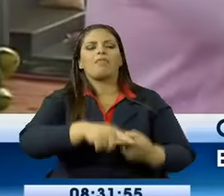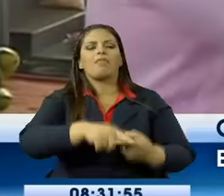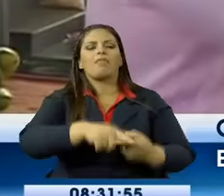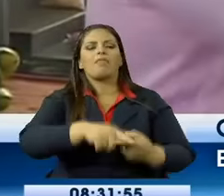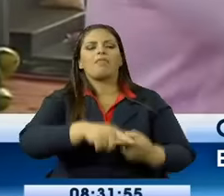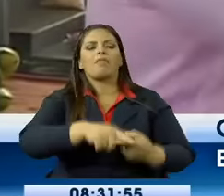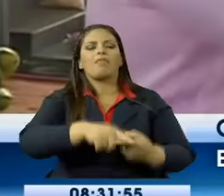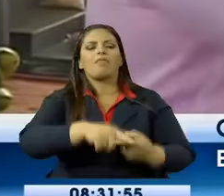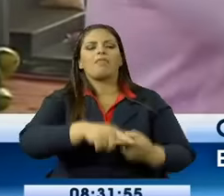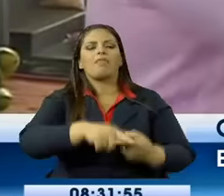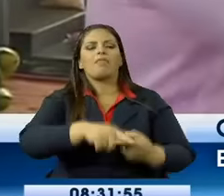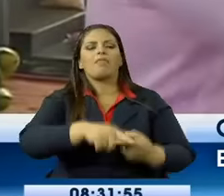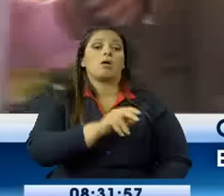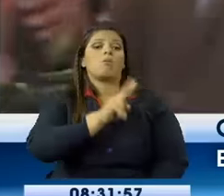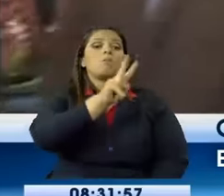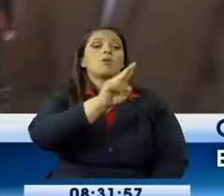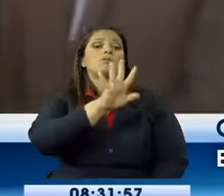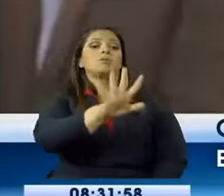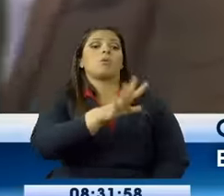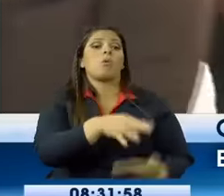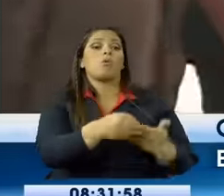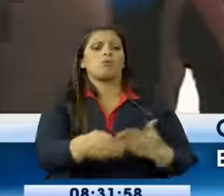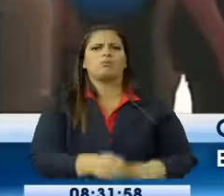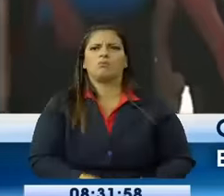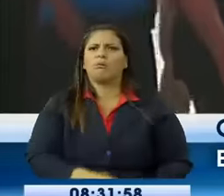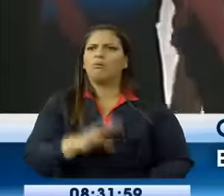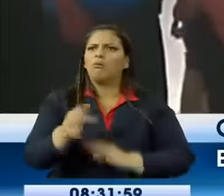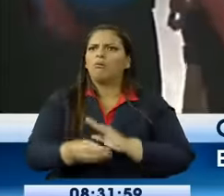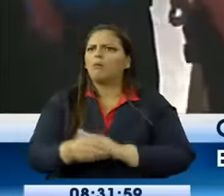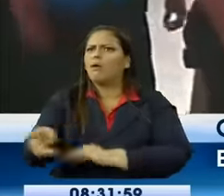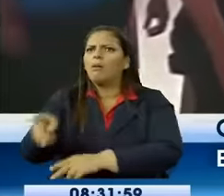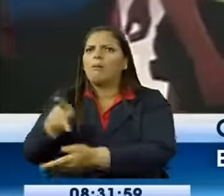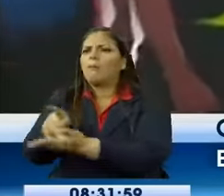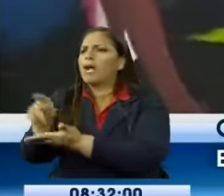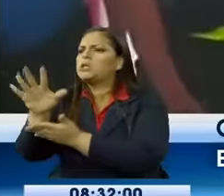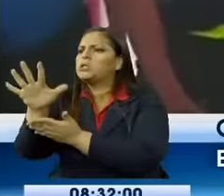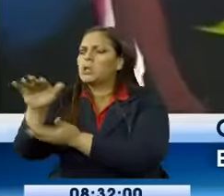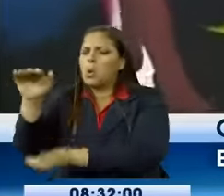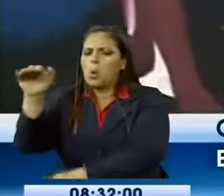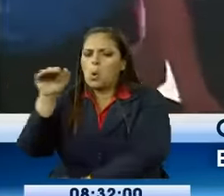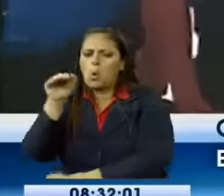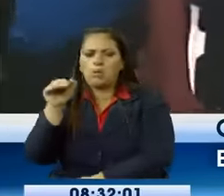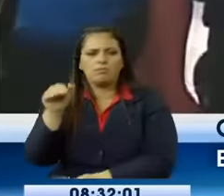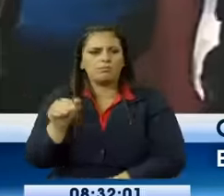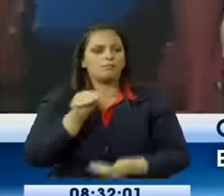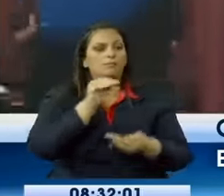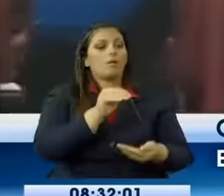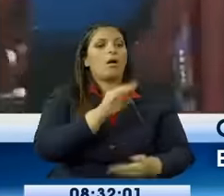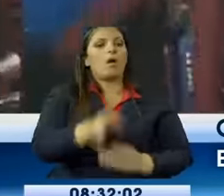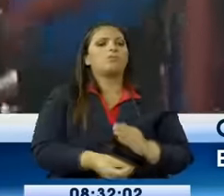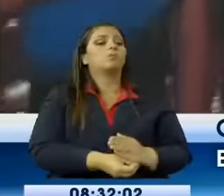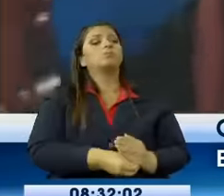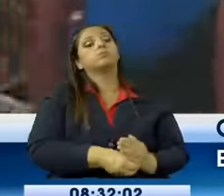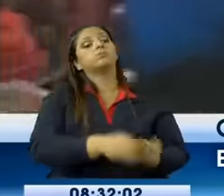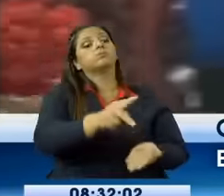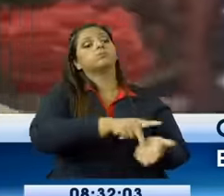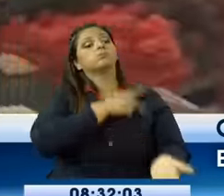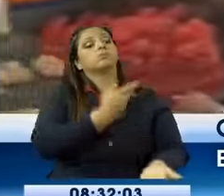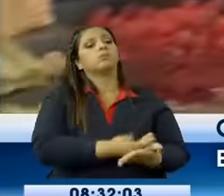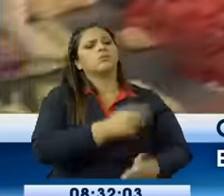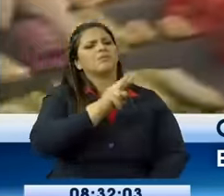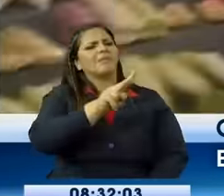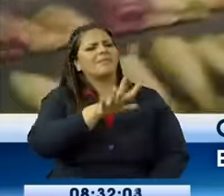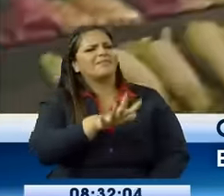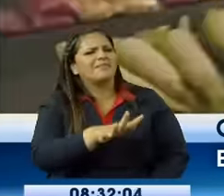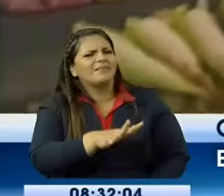pongo ahí mi quintal y me lo tienen que comprar? Y me lo compran. Claro, sin duda esto es una acción interinstitucional. Nosotros tenemos que coordinar